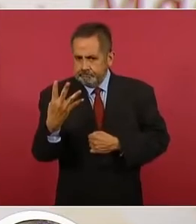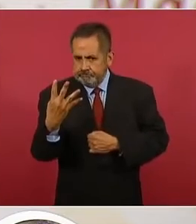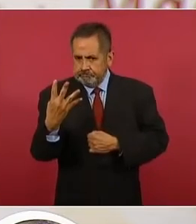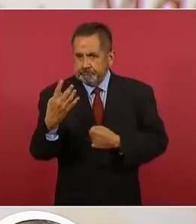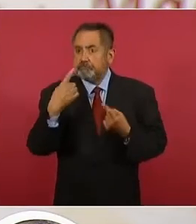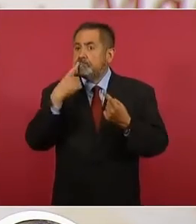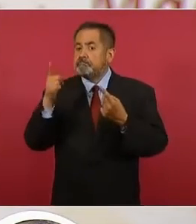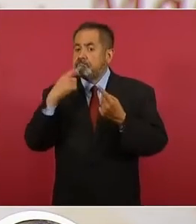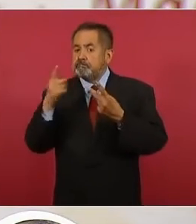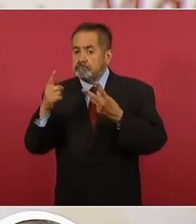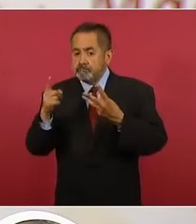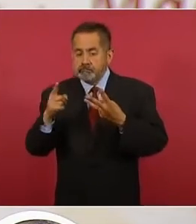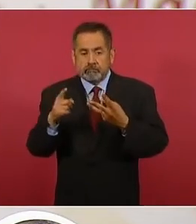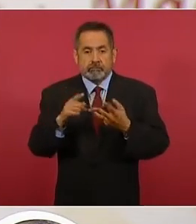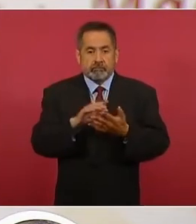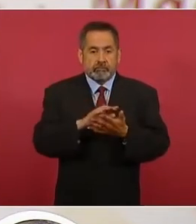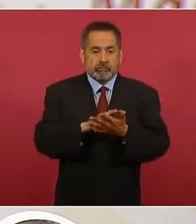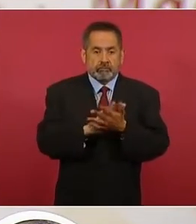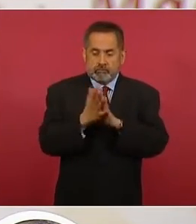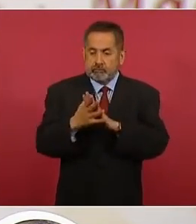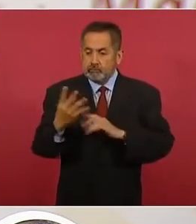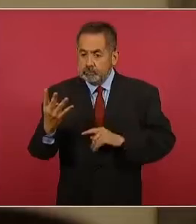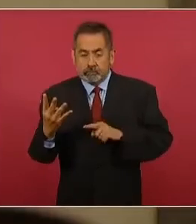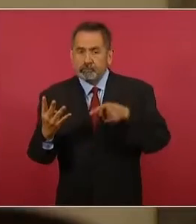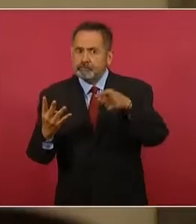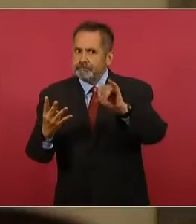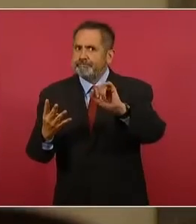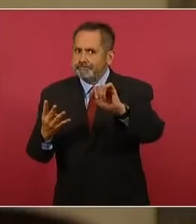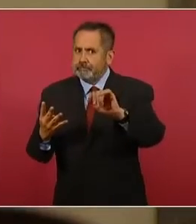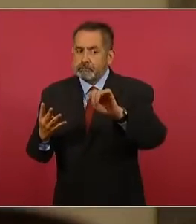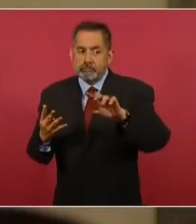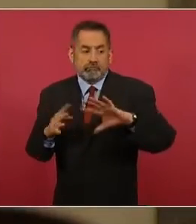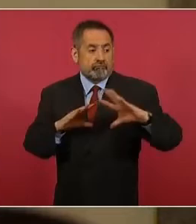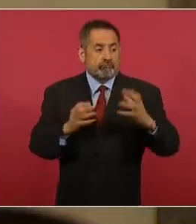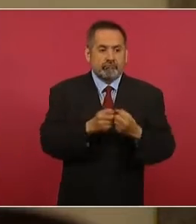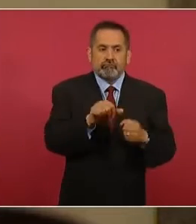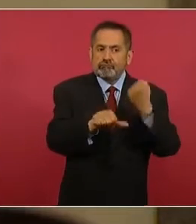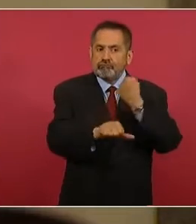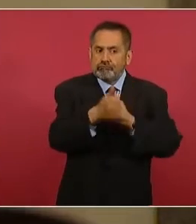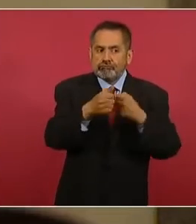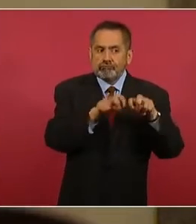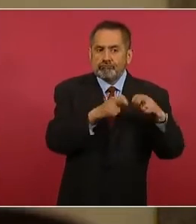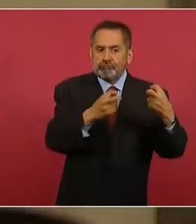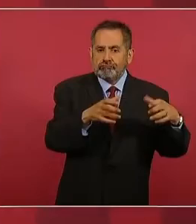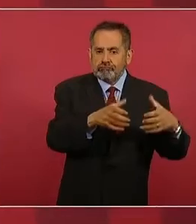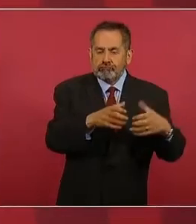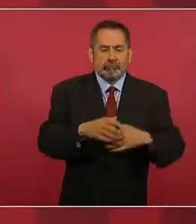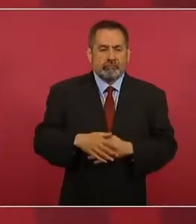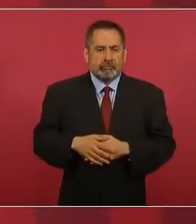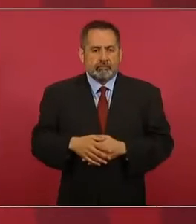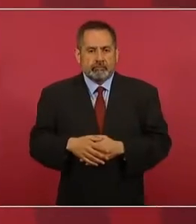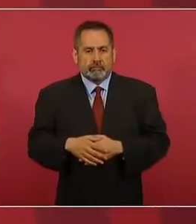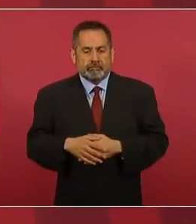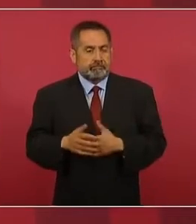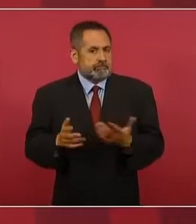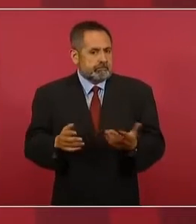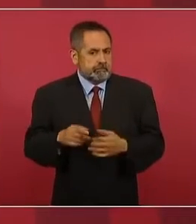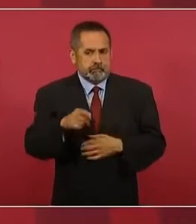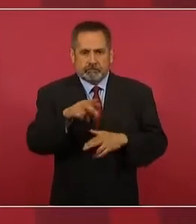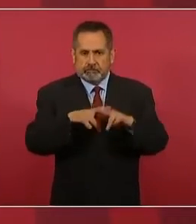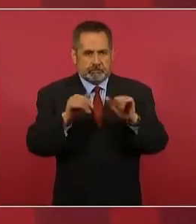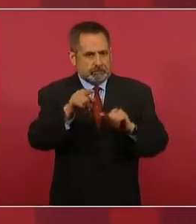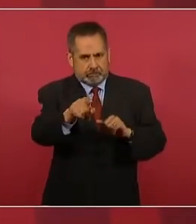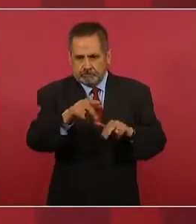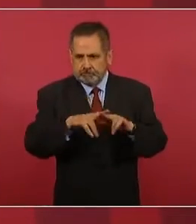presentadas. Las que se convirtieron en querellas sí son 4, pero son 11 los magistrados. Ni usted, ni yo, ni nadie podría saber